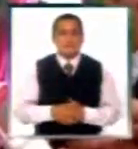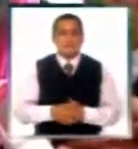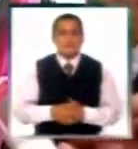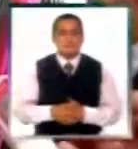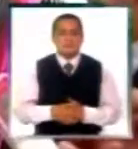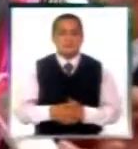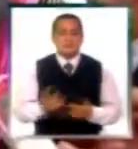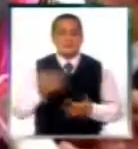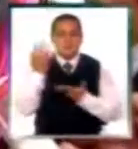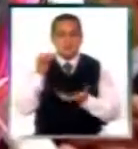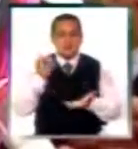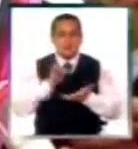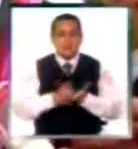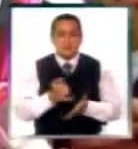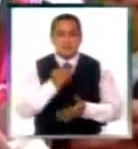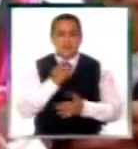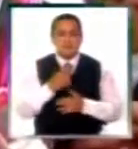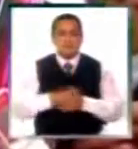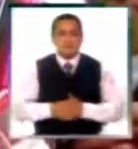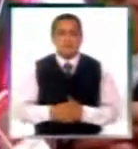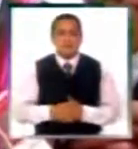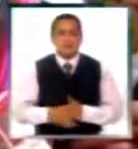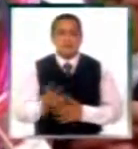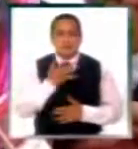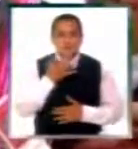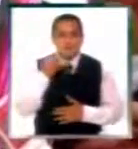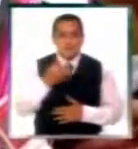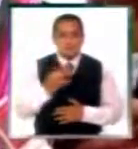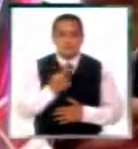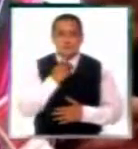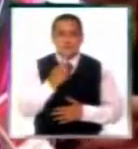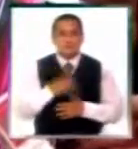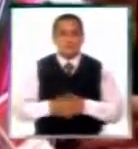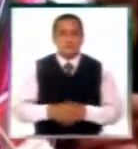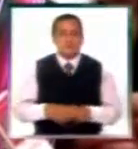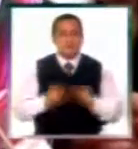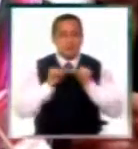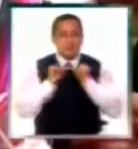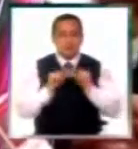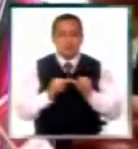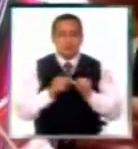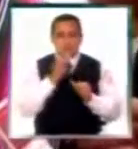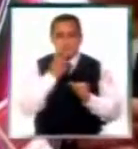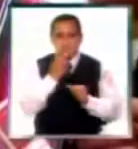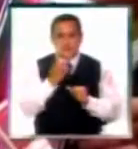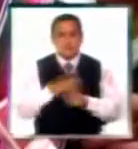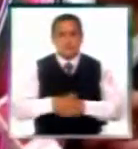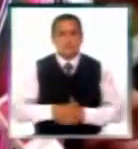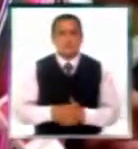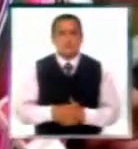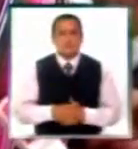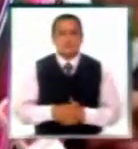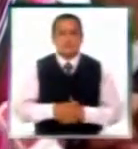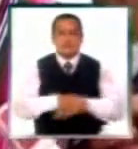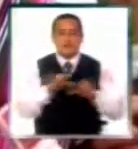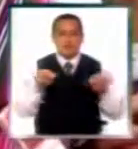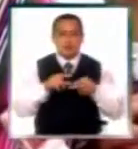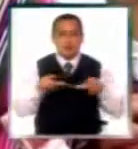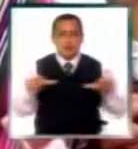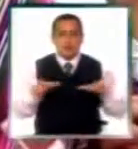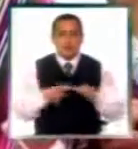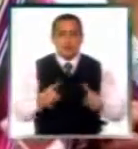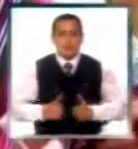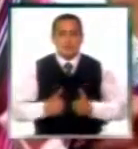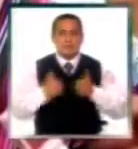de esperanza, que estamos obviamente estamos permanentemente tomando en cuenta en todas las acciones la